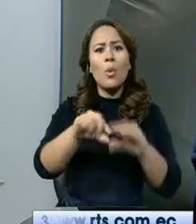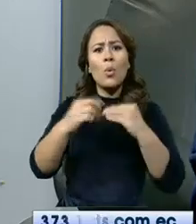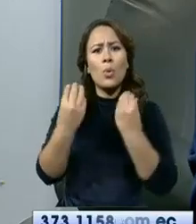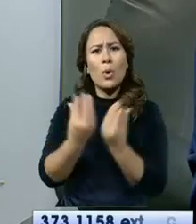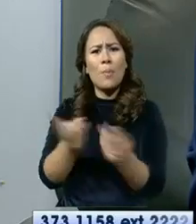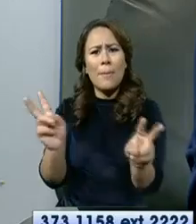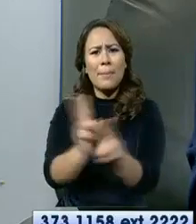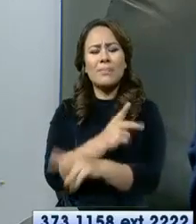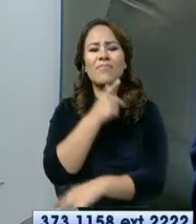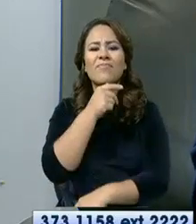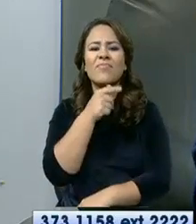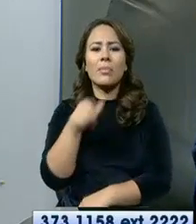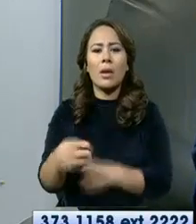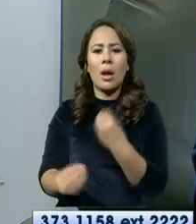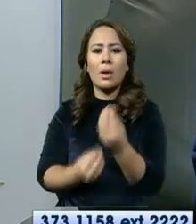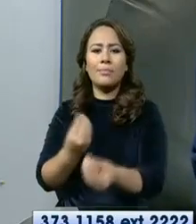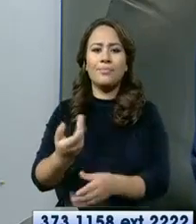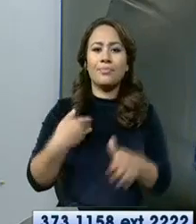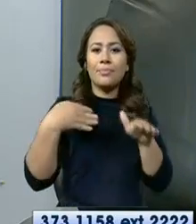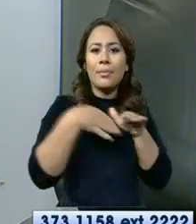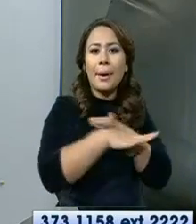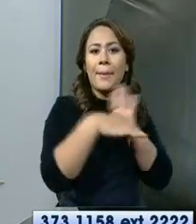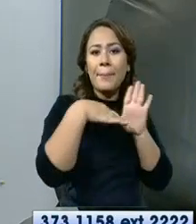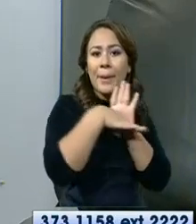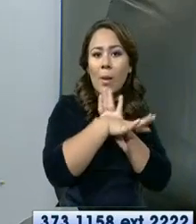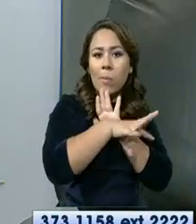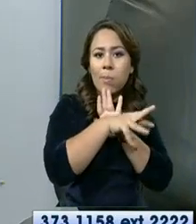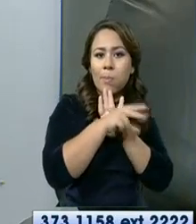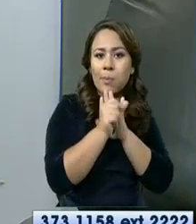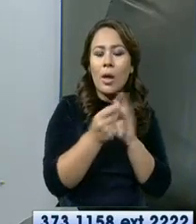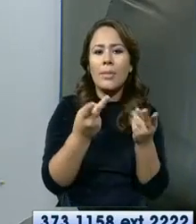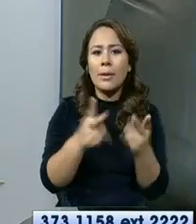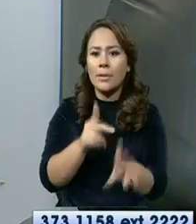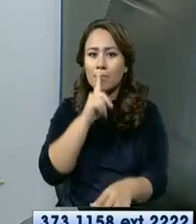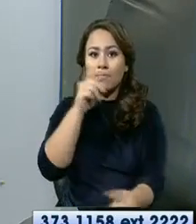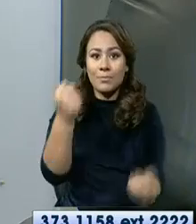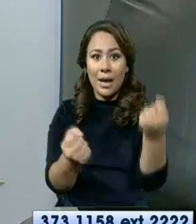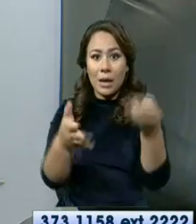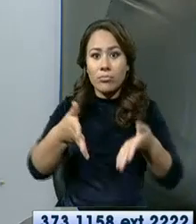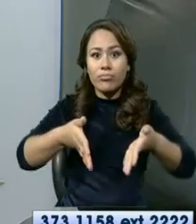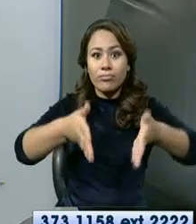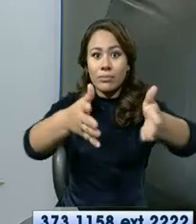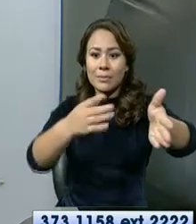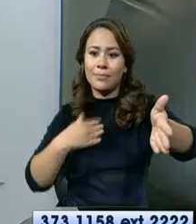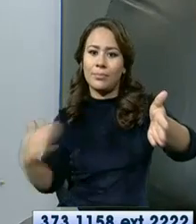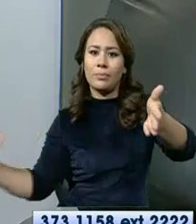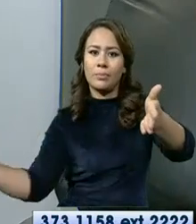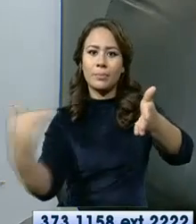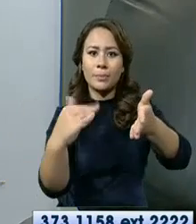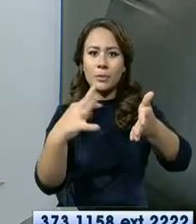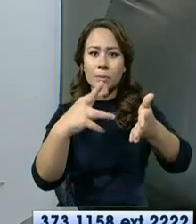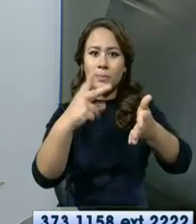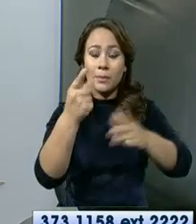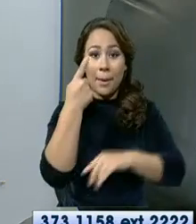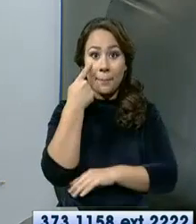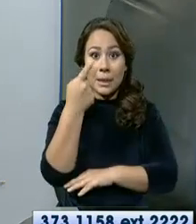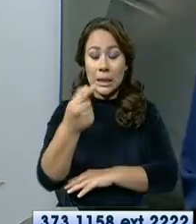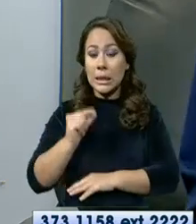al asalto a entidades financieras y al robo en carreteras. Tenemos los detalles, presten mucha atención.